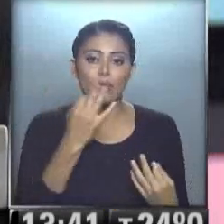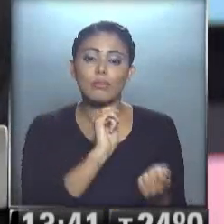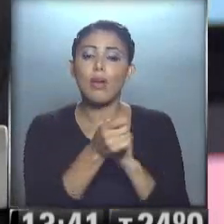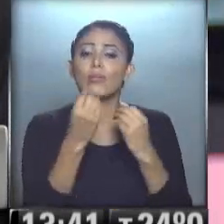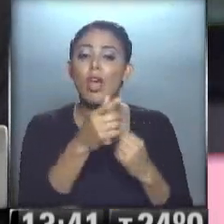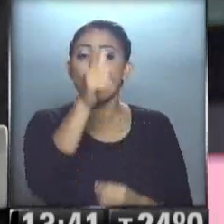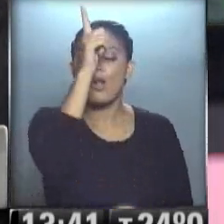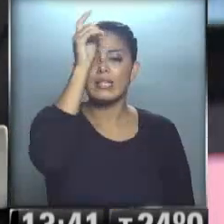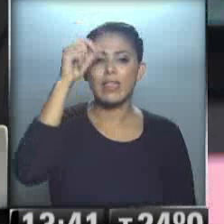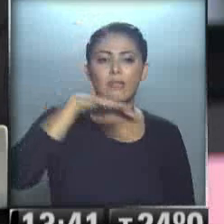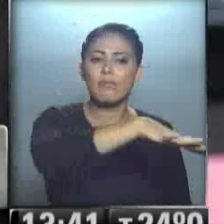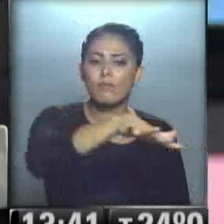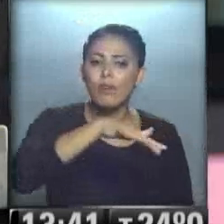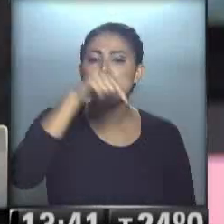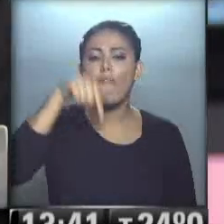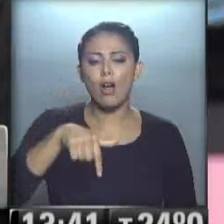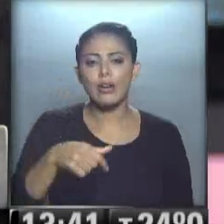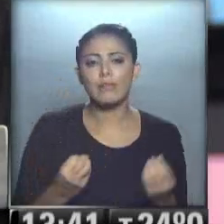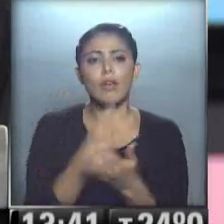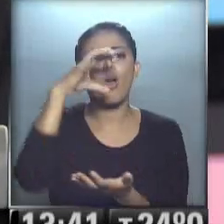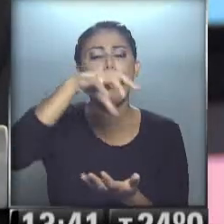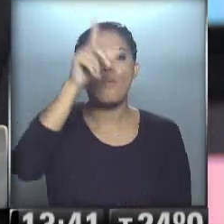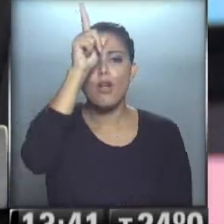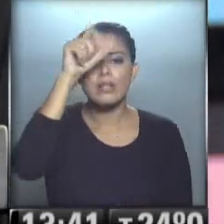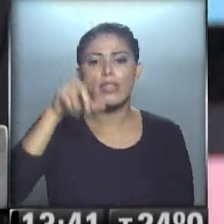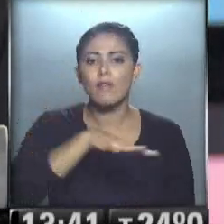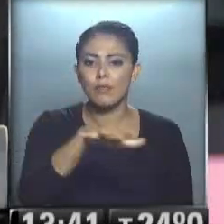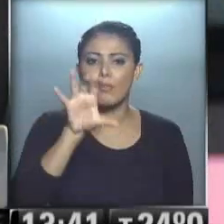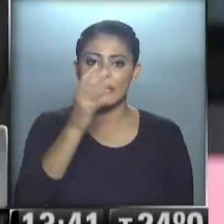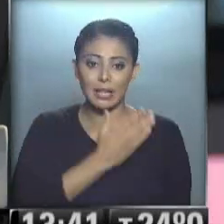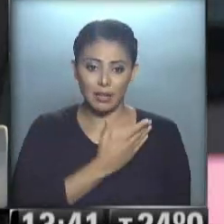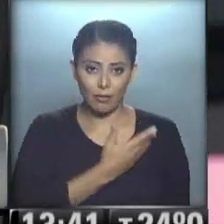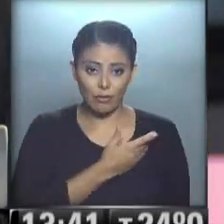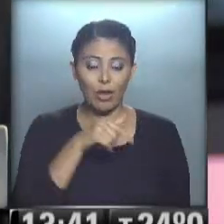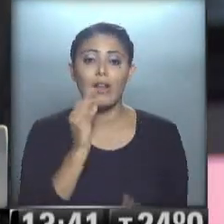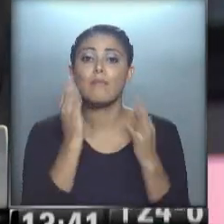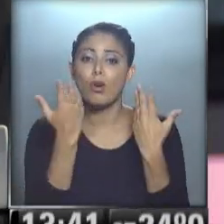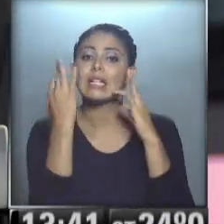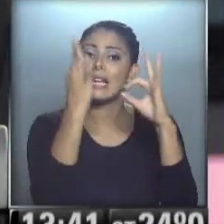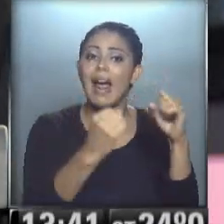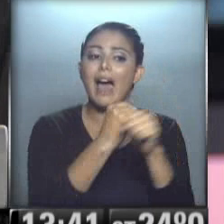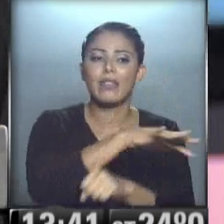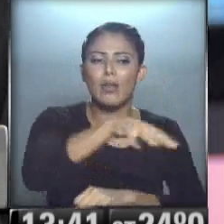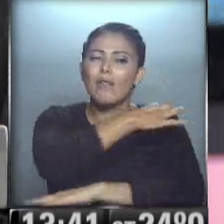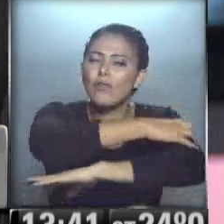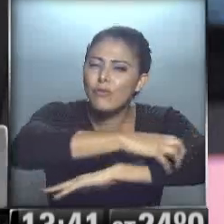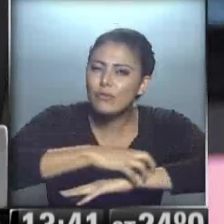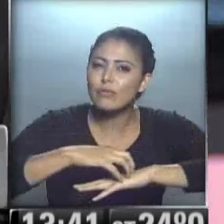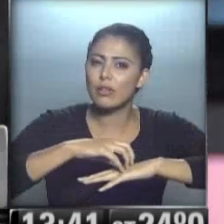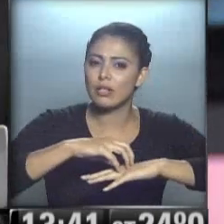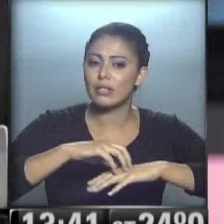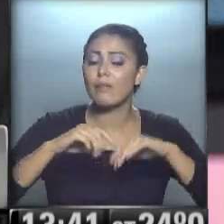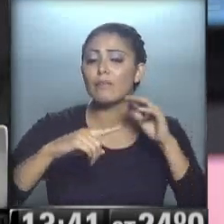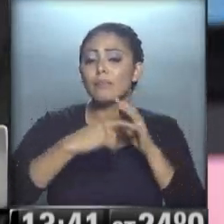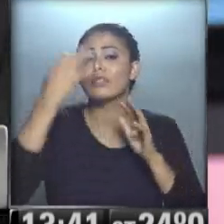policía barrial se está por estar una policía barrial de Santa Fe que va a llegar ahora a las villas a los sectores más vulnerables con la